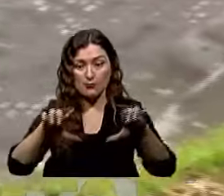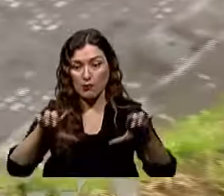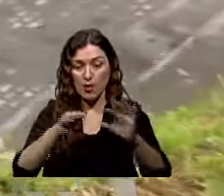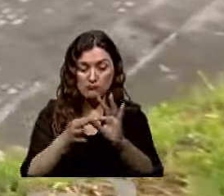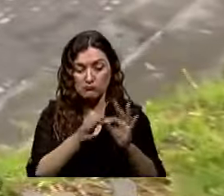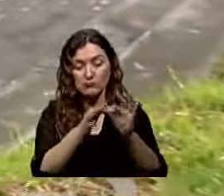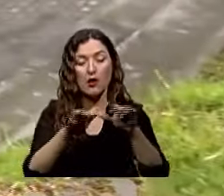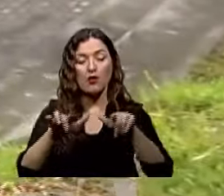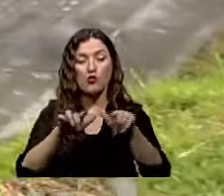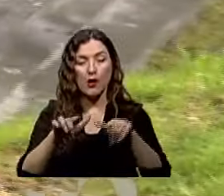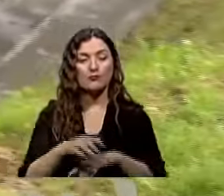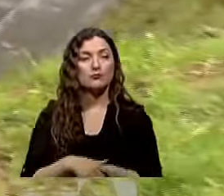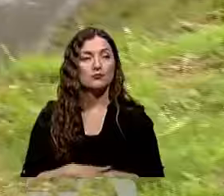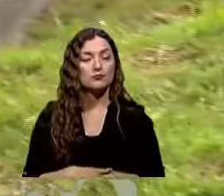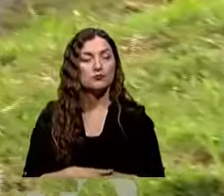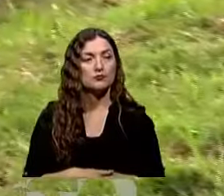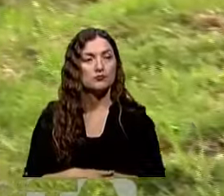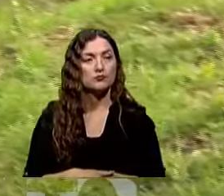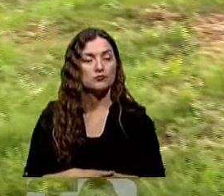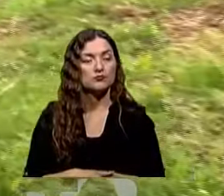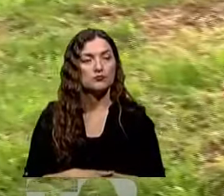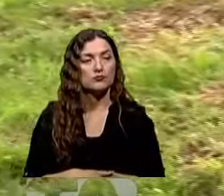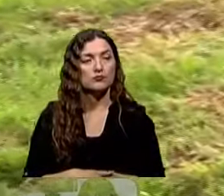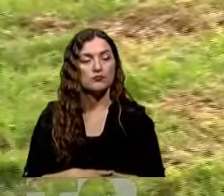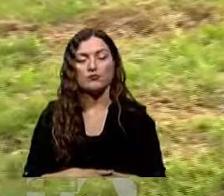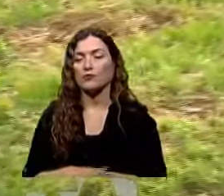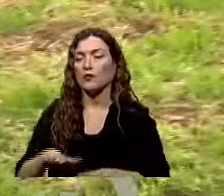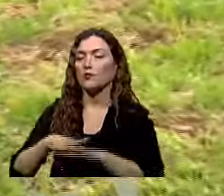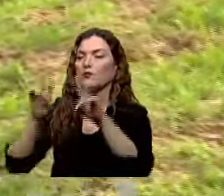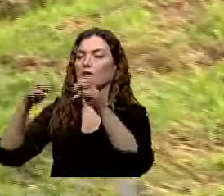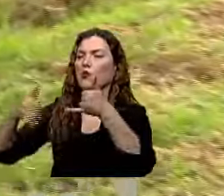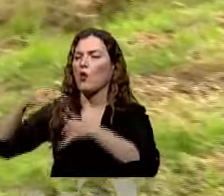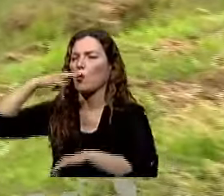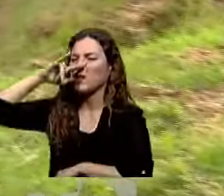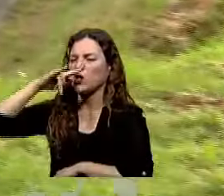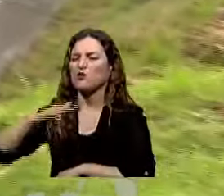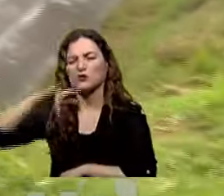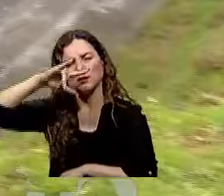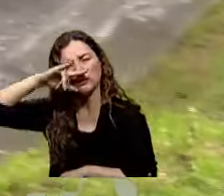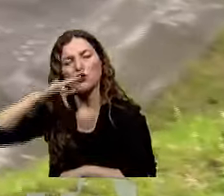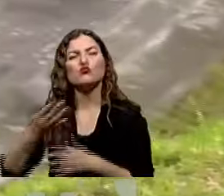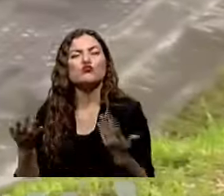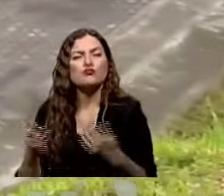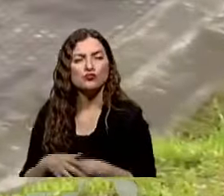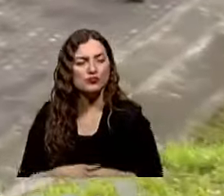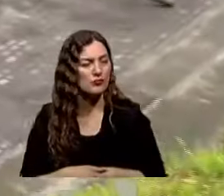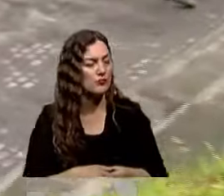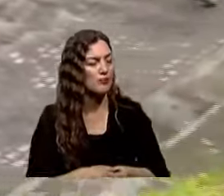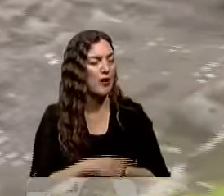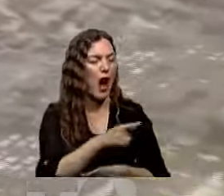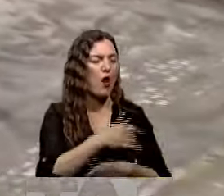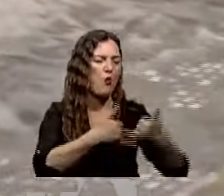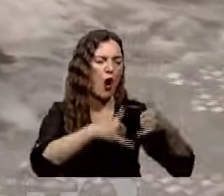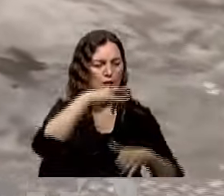para el espacio como tal. En torno a los juegos infantiles. En torno a los juegos infantiles, los